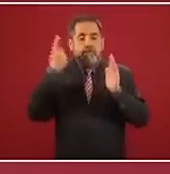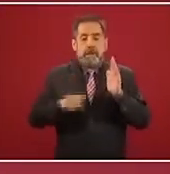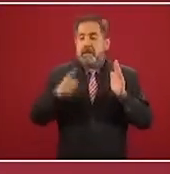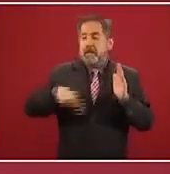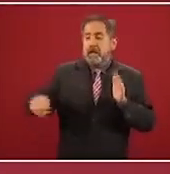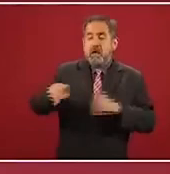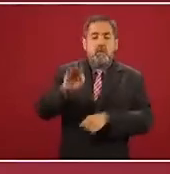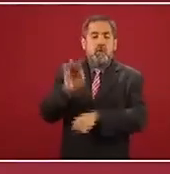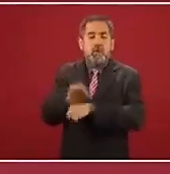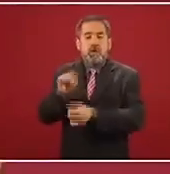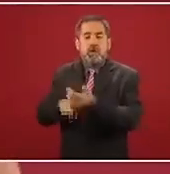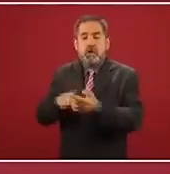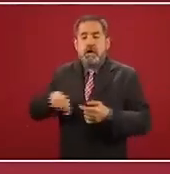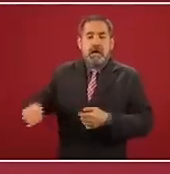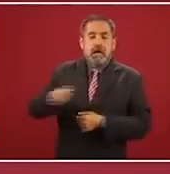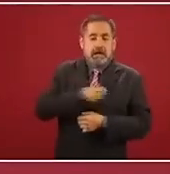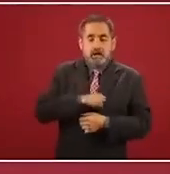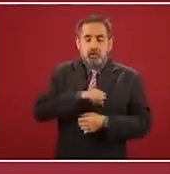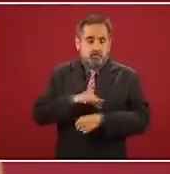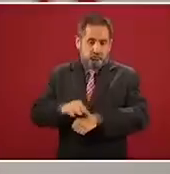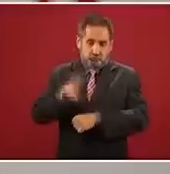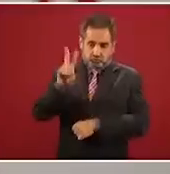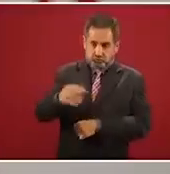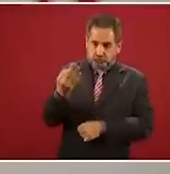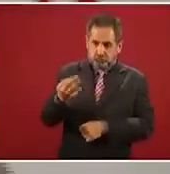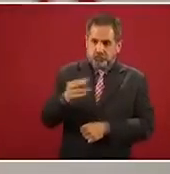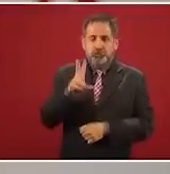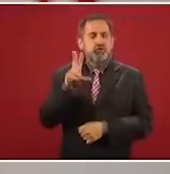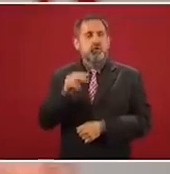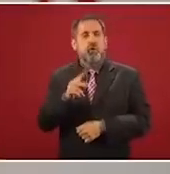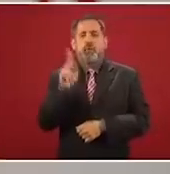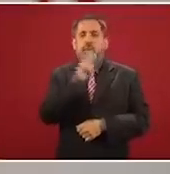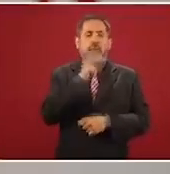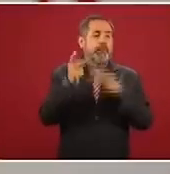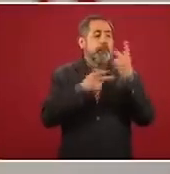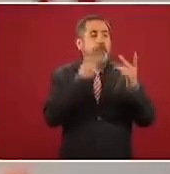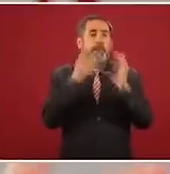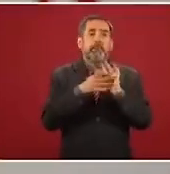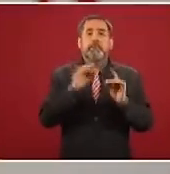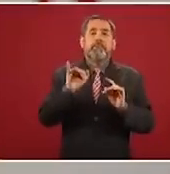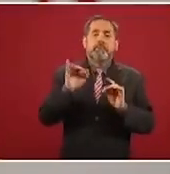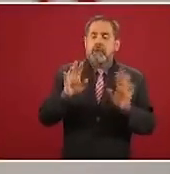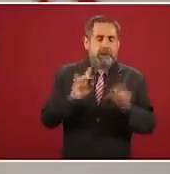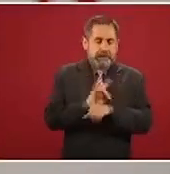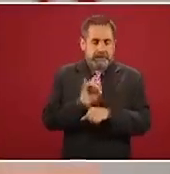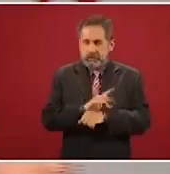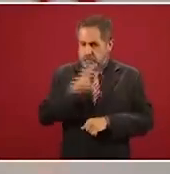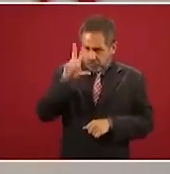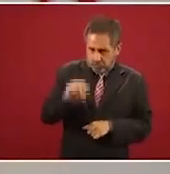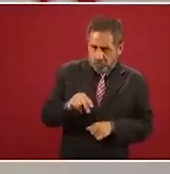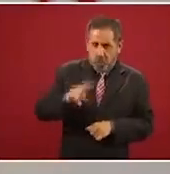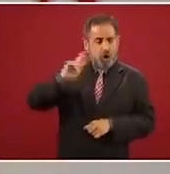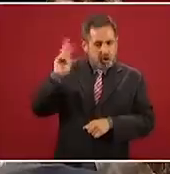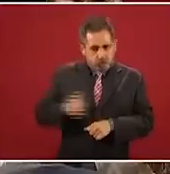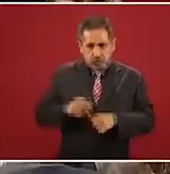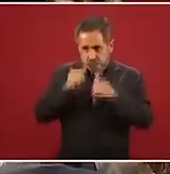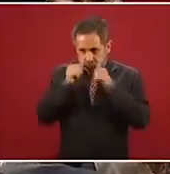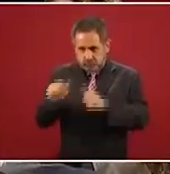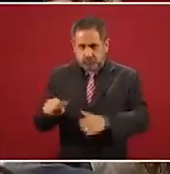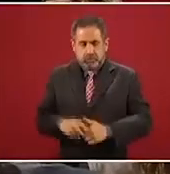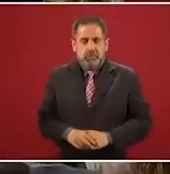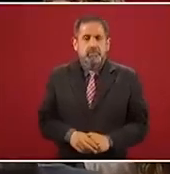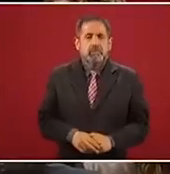protección de la salud, para que sea real, no sea nomás referencial de simulación o de pagos.